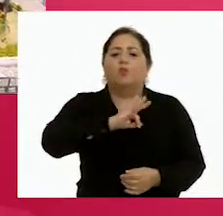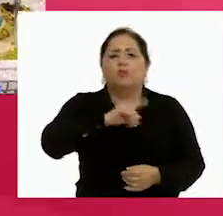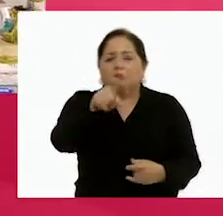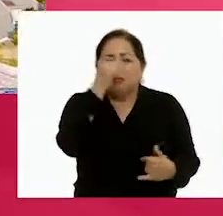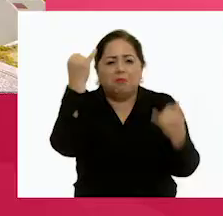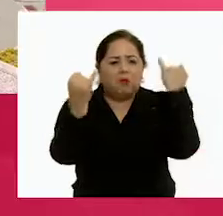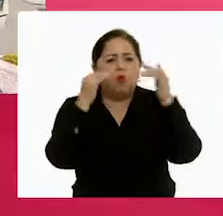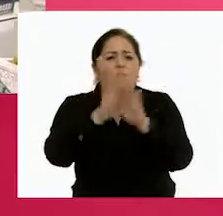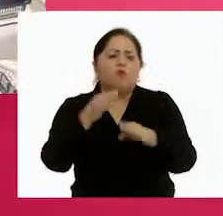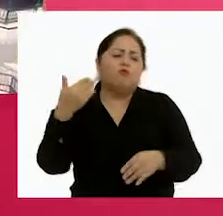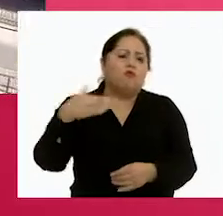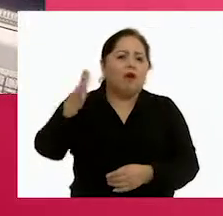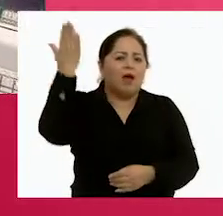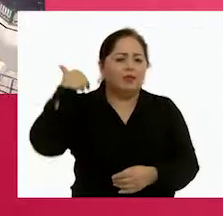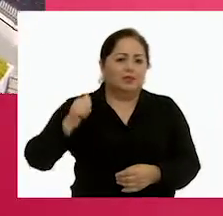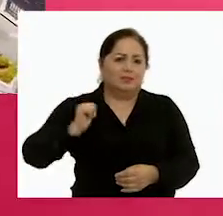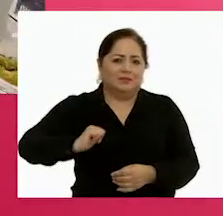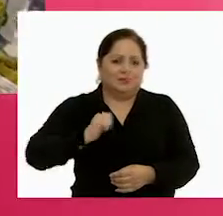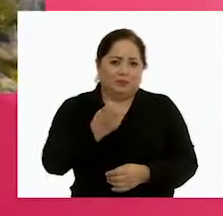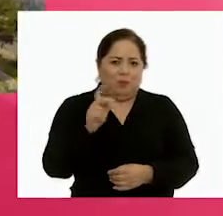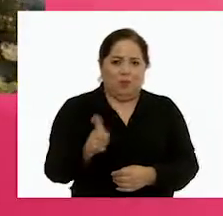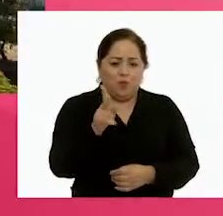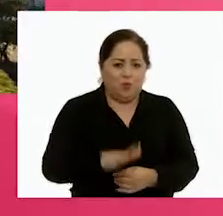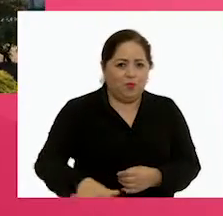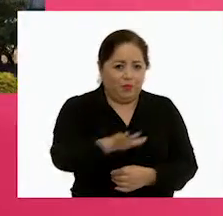imaginar cómo fue la vida de antaño en este pueblo.